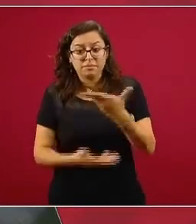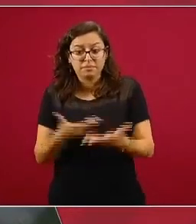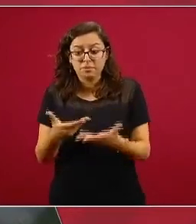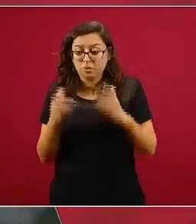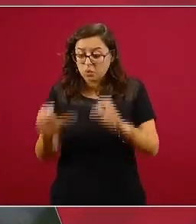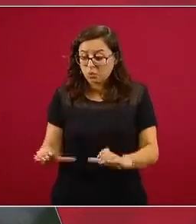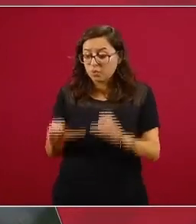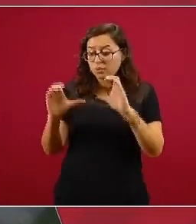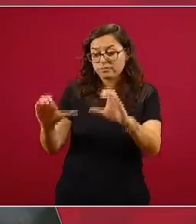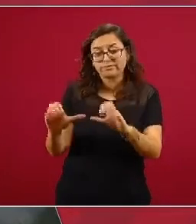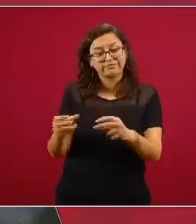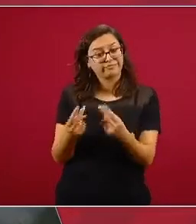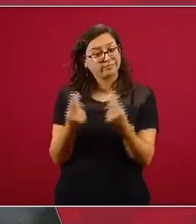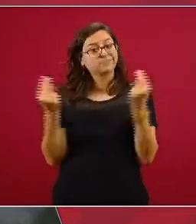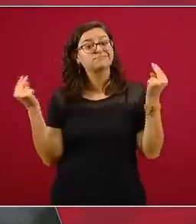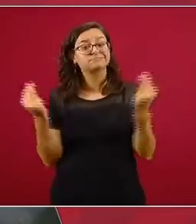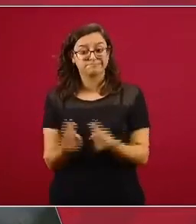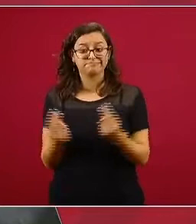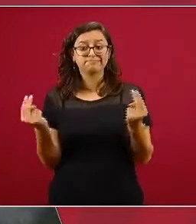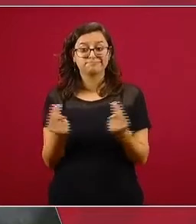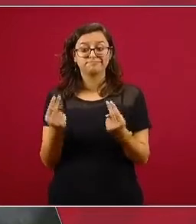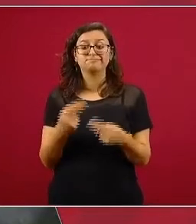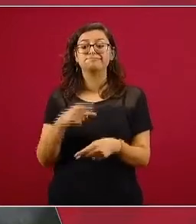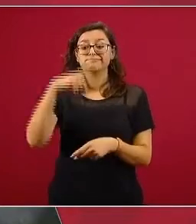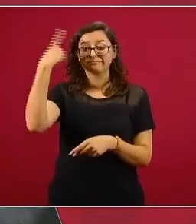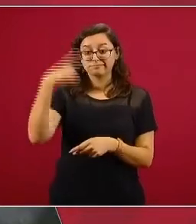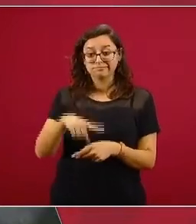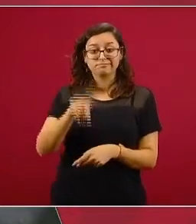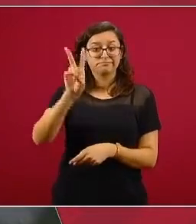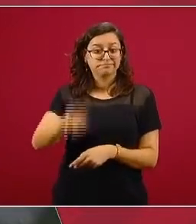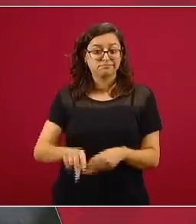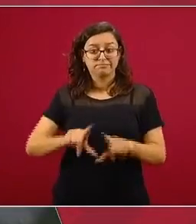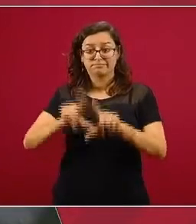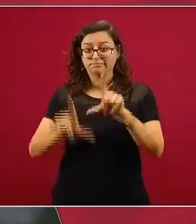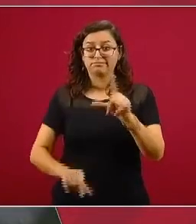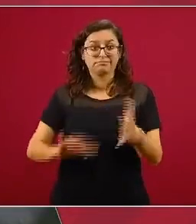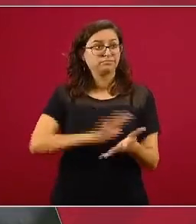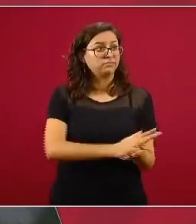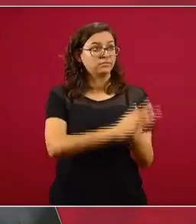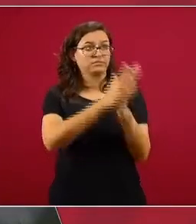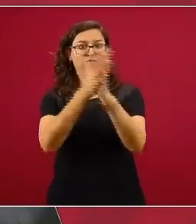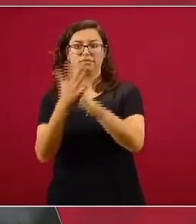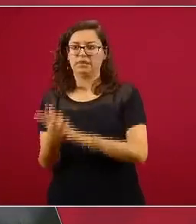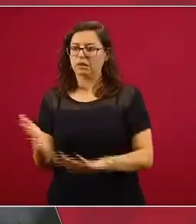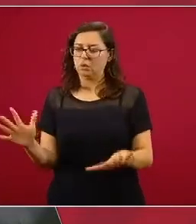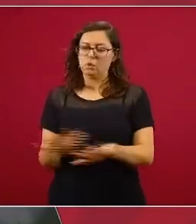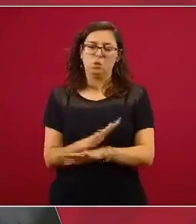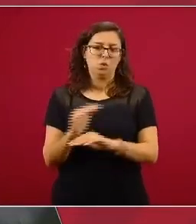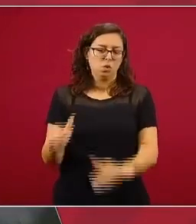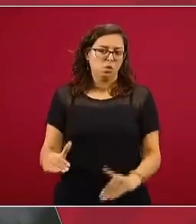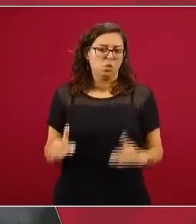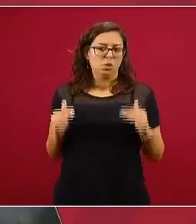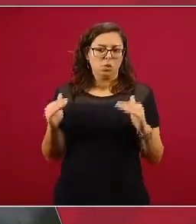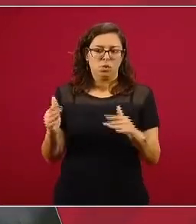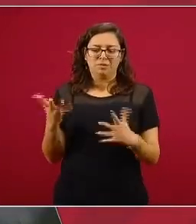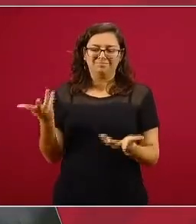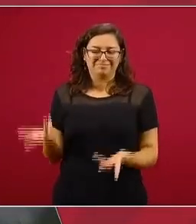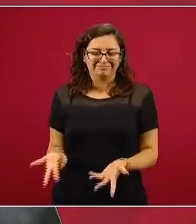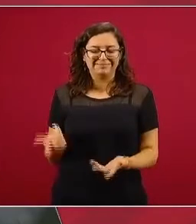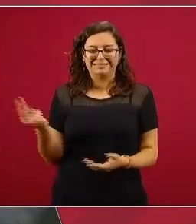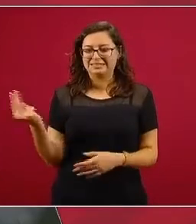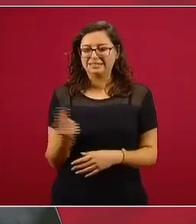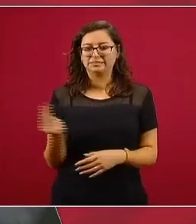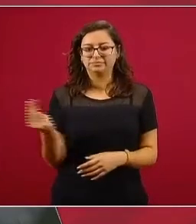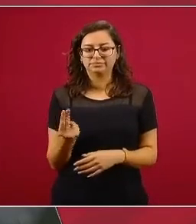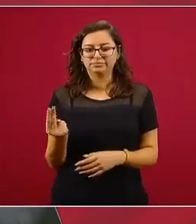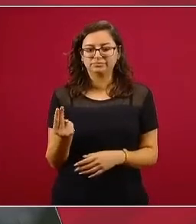requisito indispensable para poder impulsar una transformación de este nivel de profundidad.